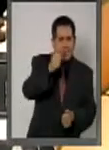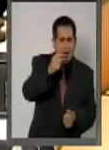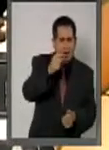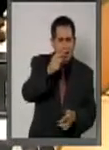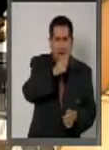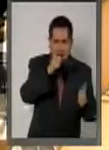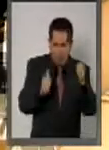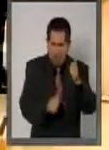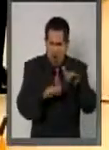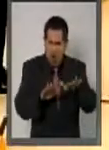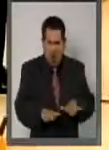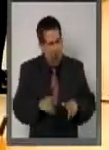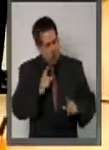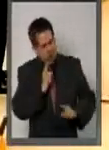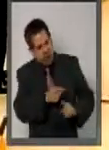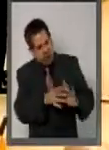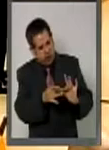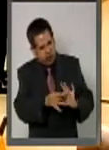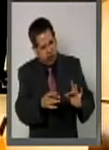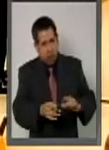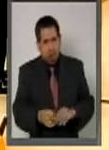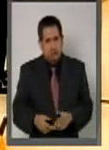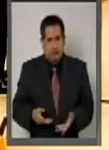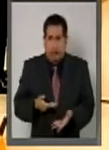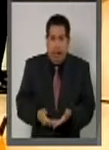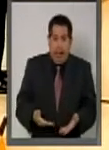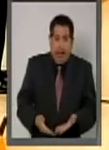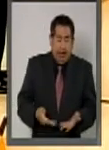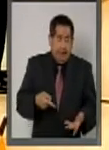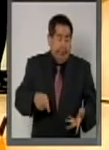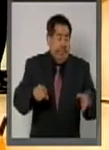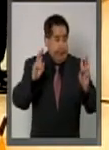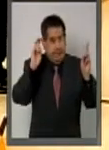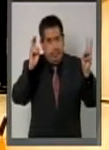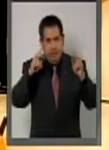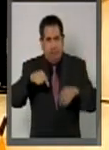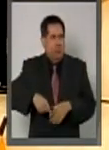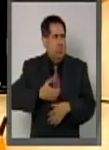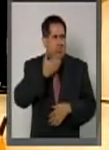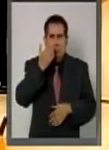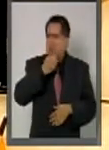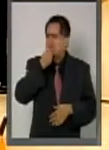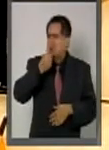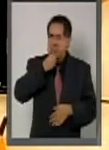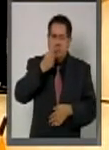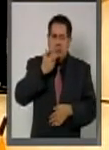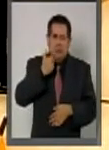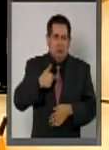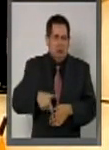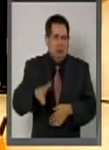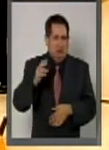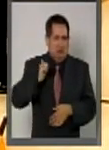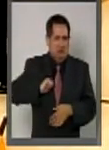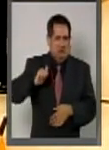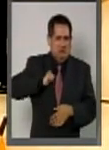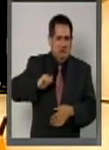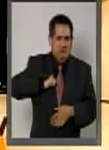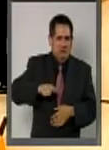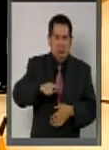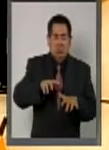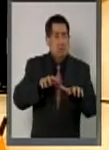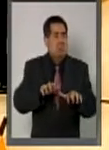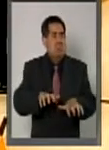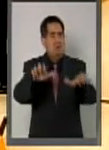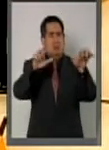abajo. Pero aquí el presidencialismo este caduco y esta masa